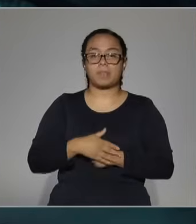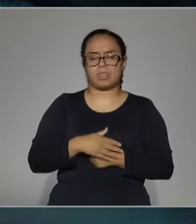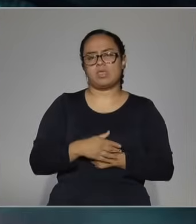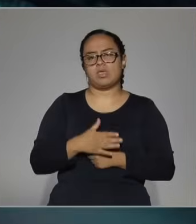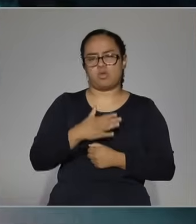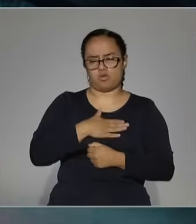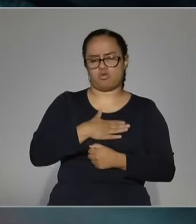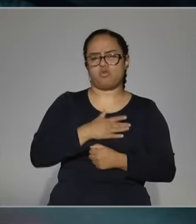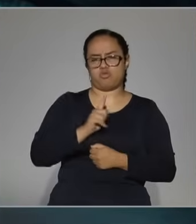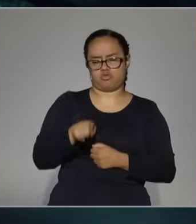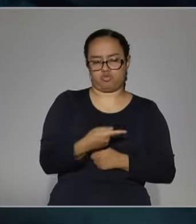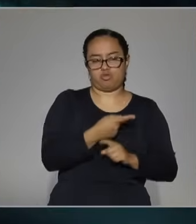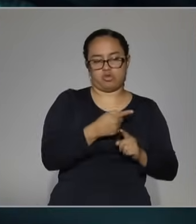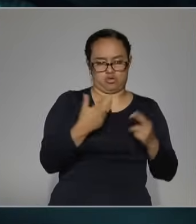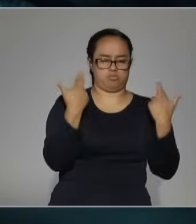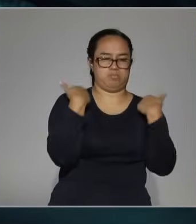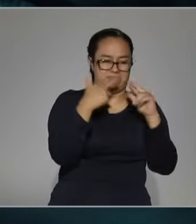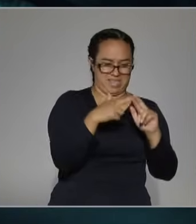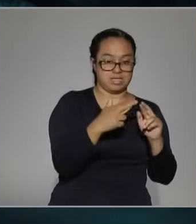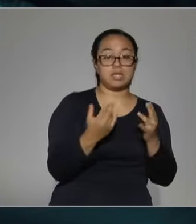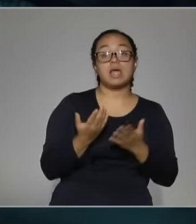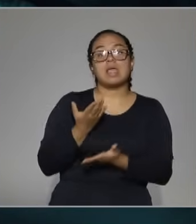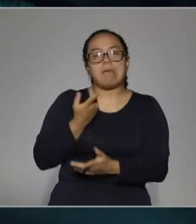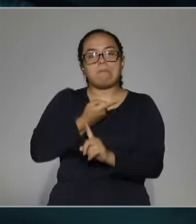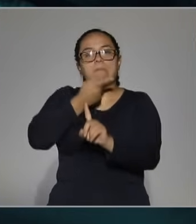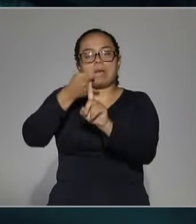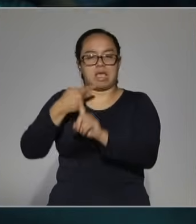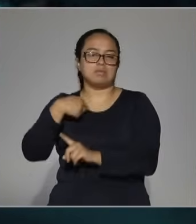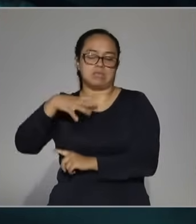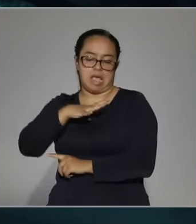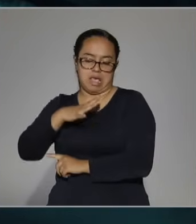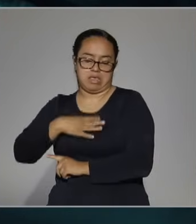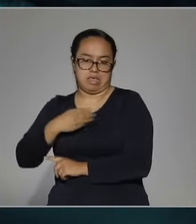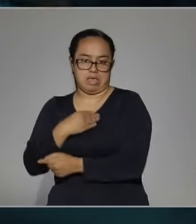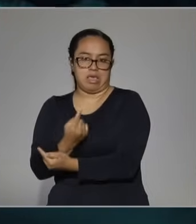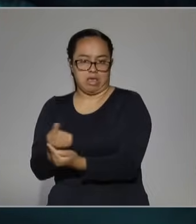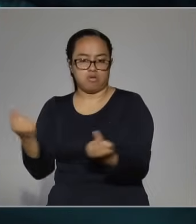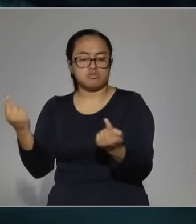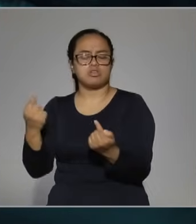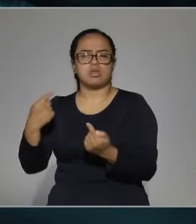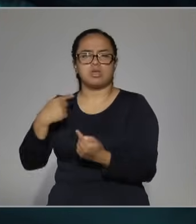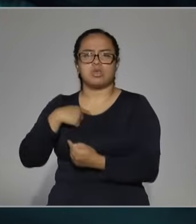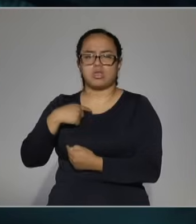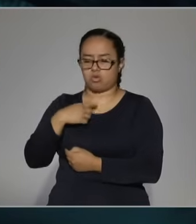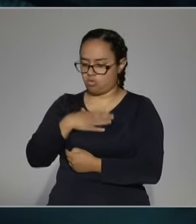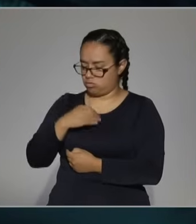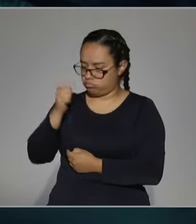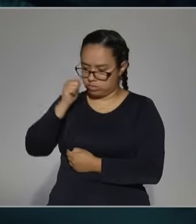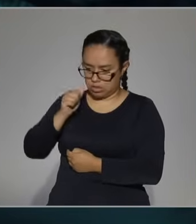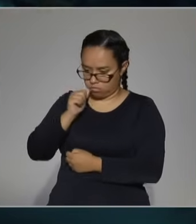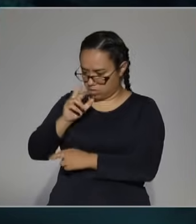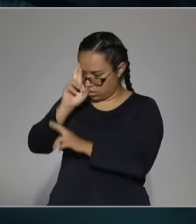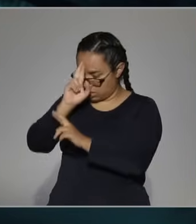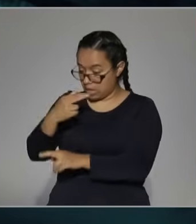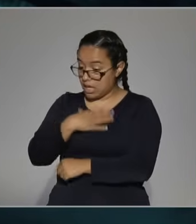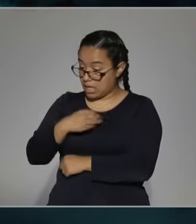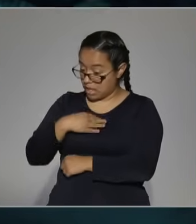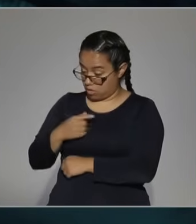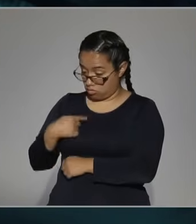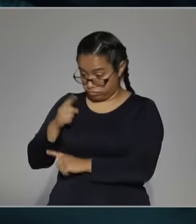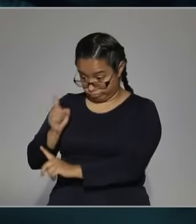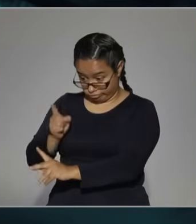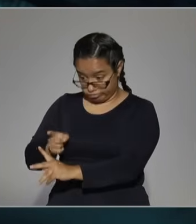de familia, aparte de ser profesora, y yo siempre contribuí a darle el respeto a mi hijo, a enseñar a mi hijo a